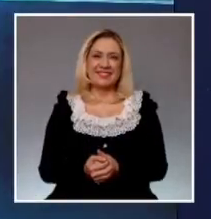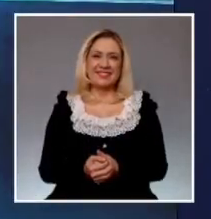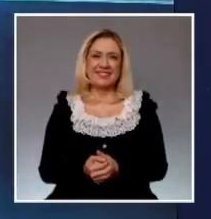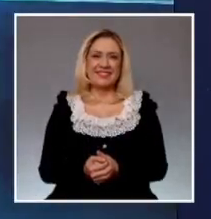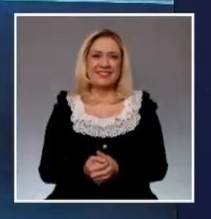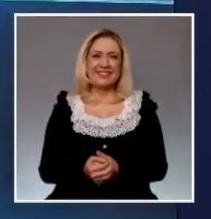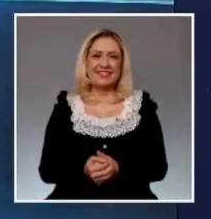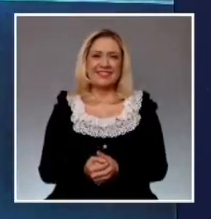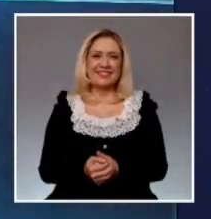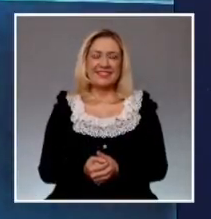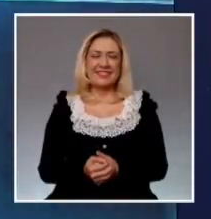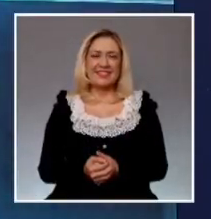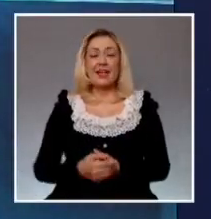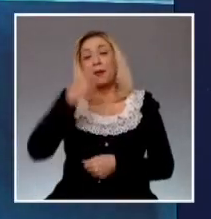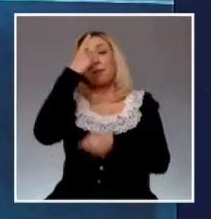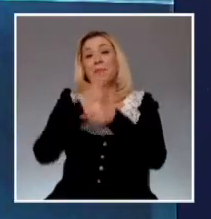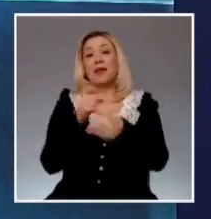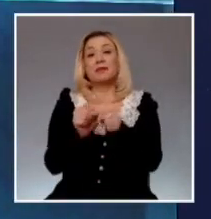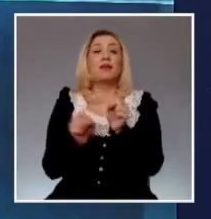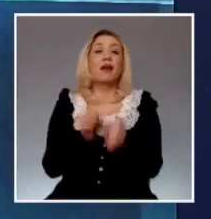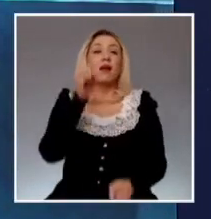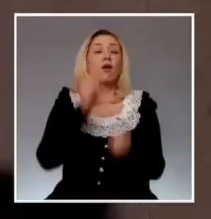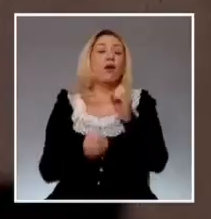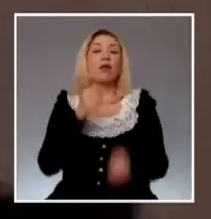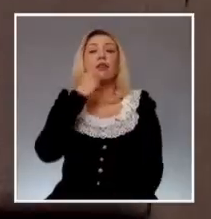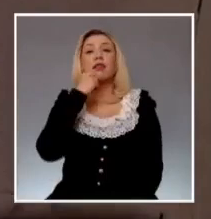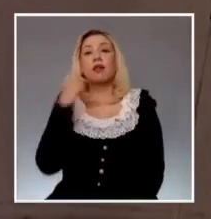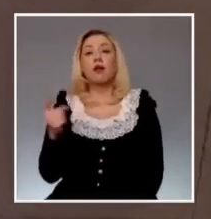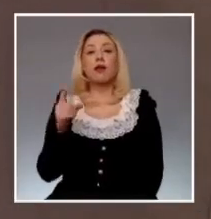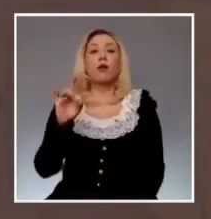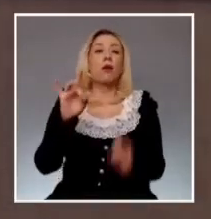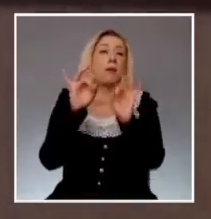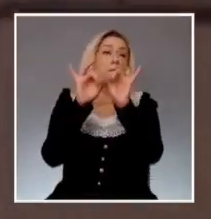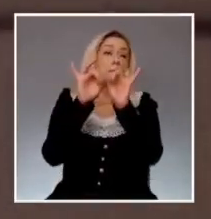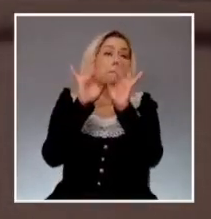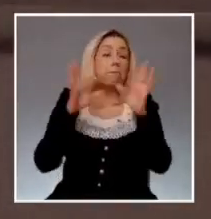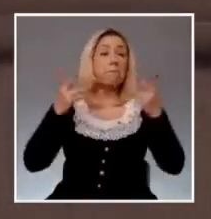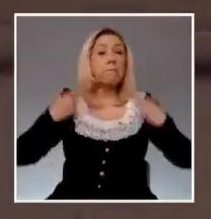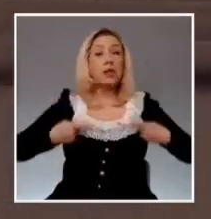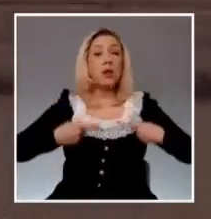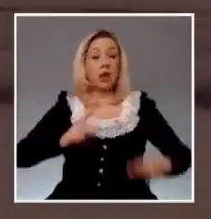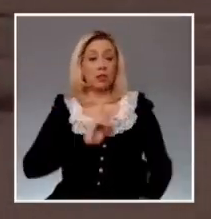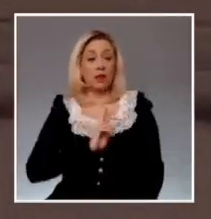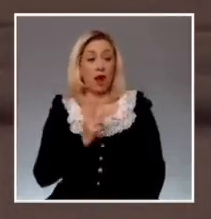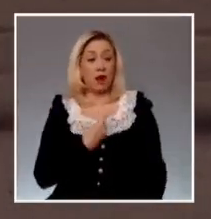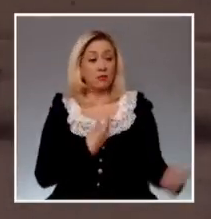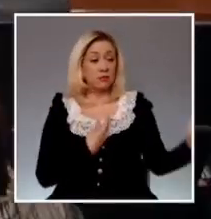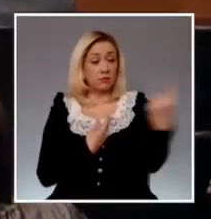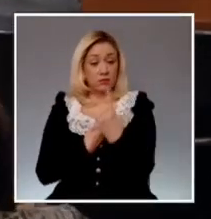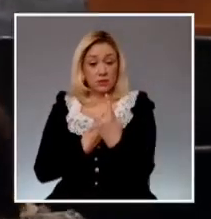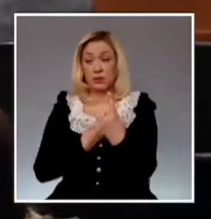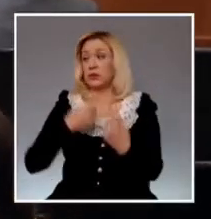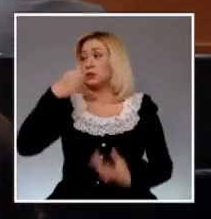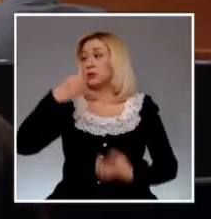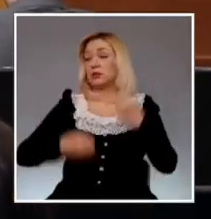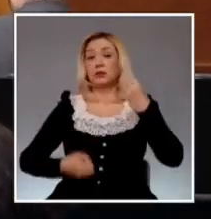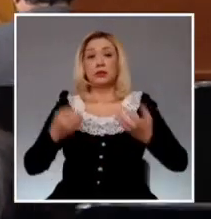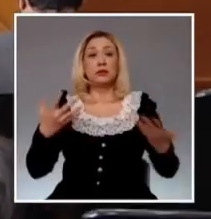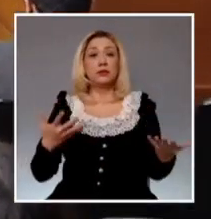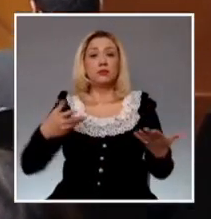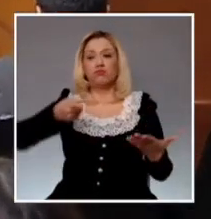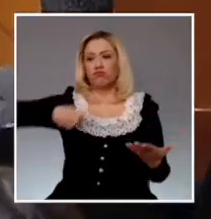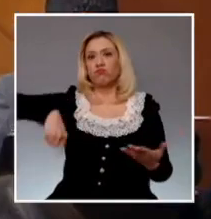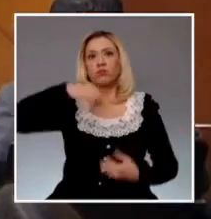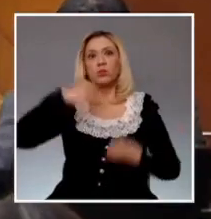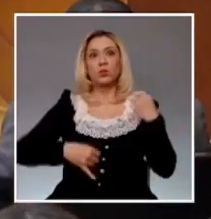La primera sala de la Corte determinó que cuando intervengan personas trans en procesos judiciales, las personas juzgadoras están obligadas